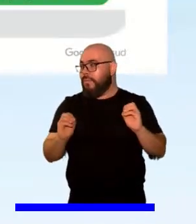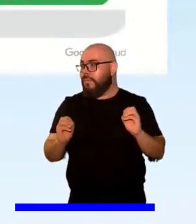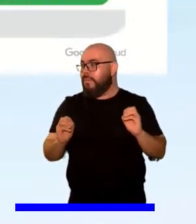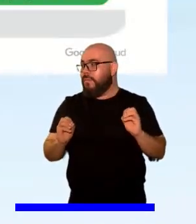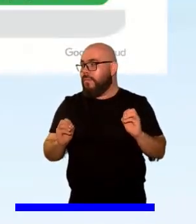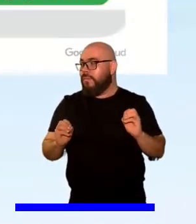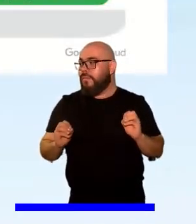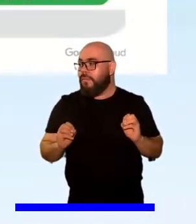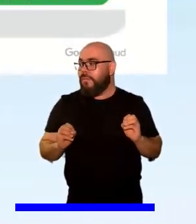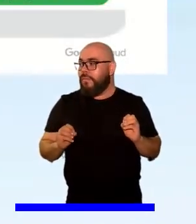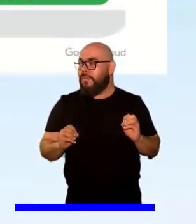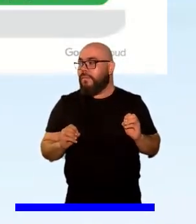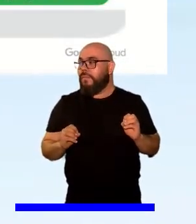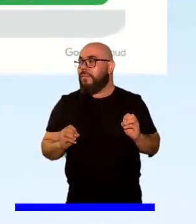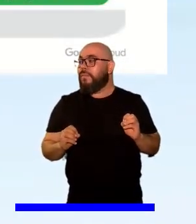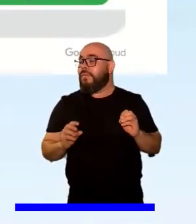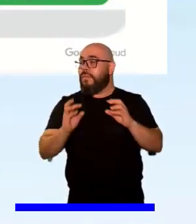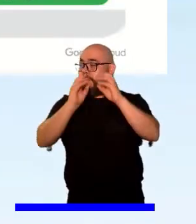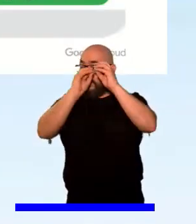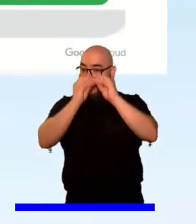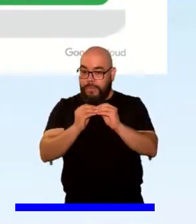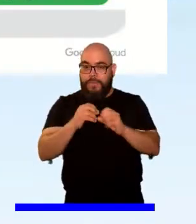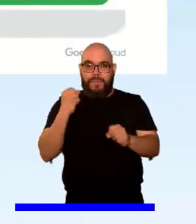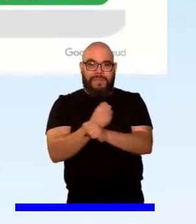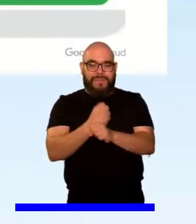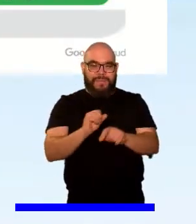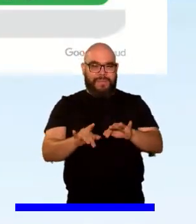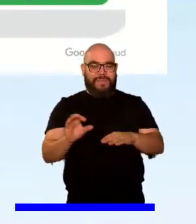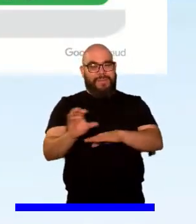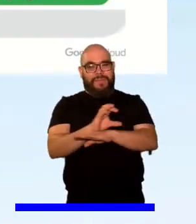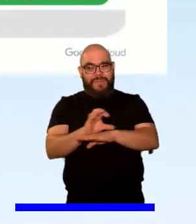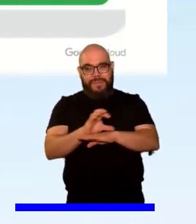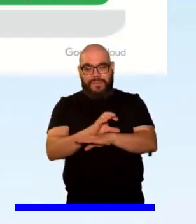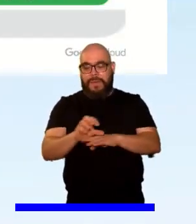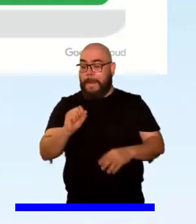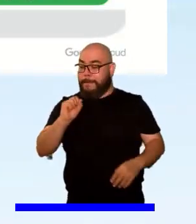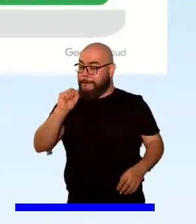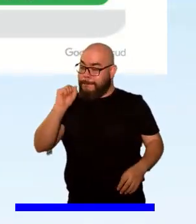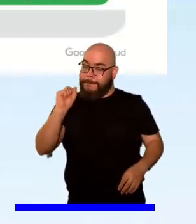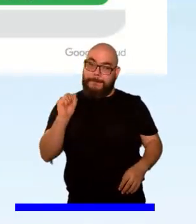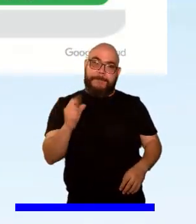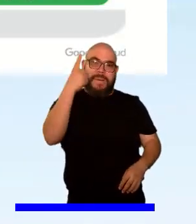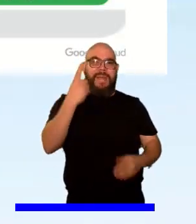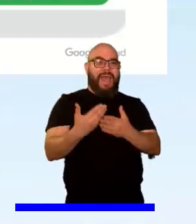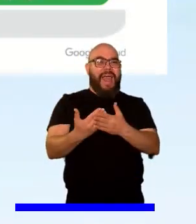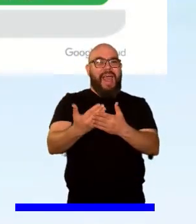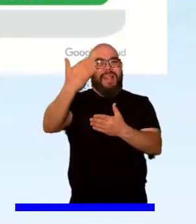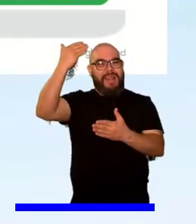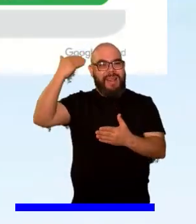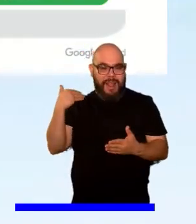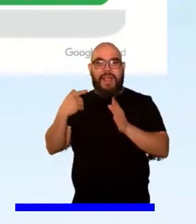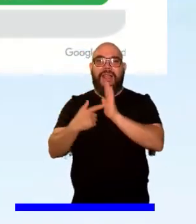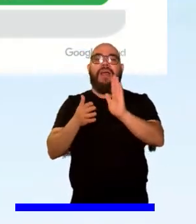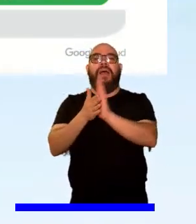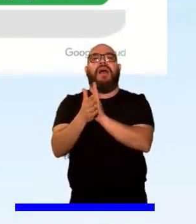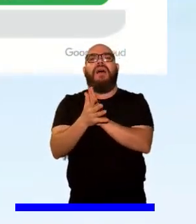Una ilustración de eso es la forma en la que nosotros trabajamos con los computadores. La primera, que ha sido la programación tradicional que viene desde